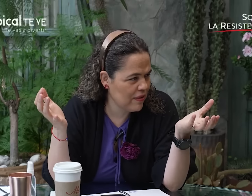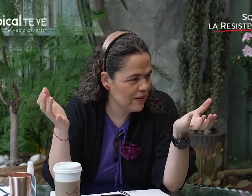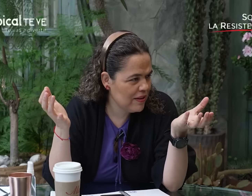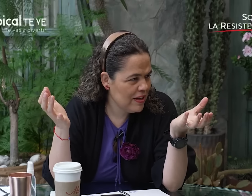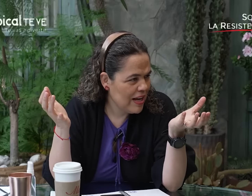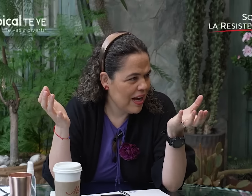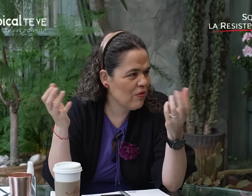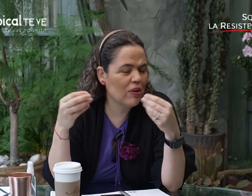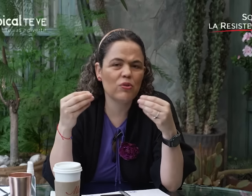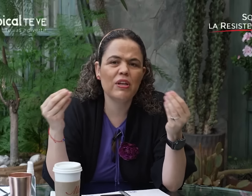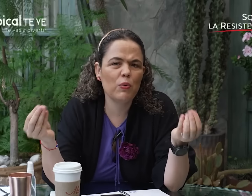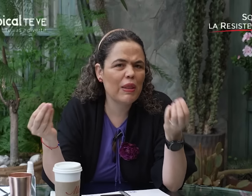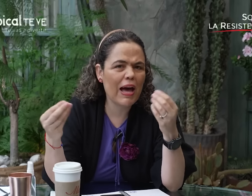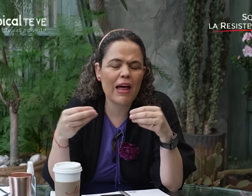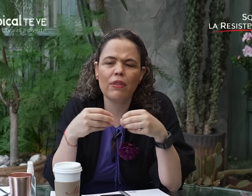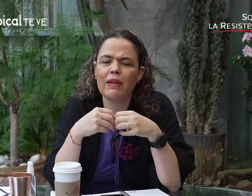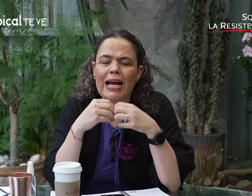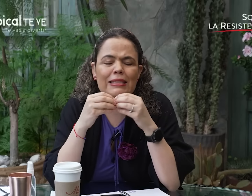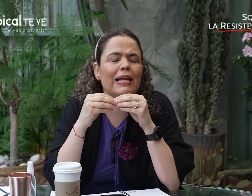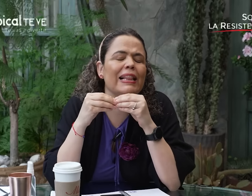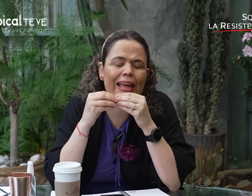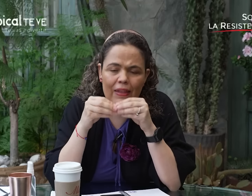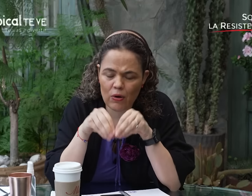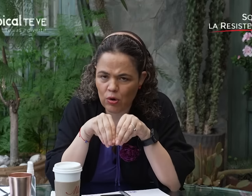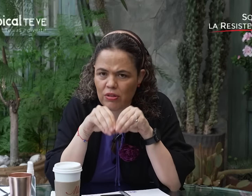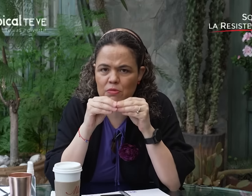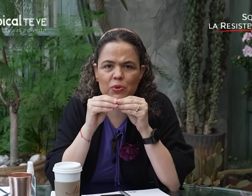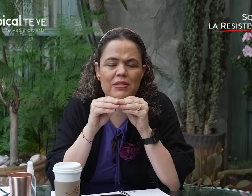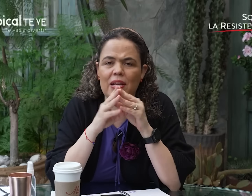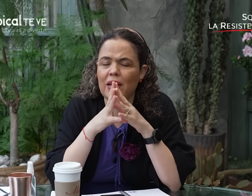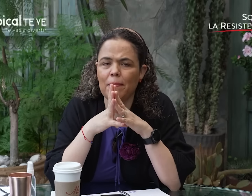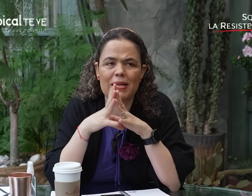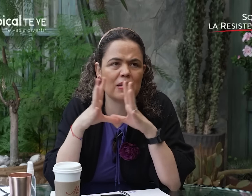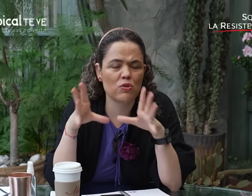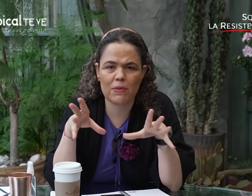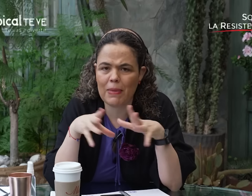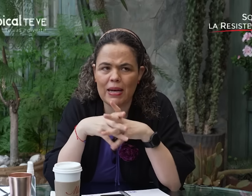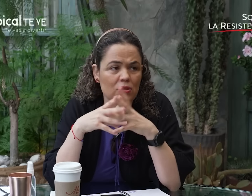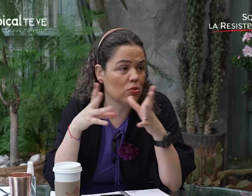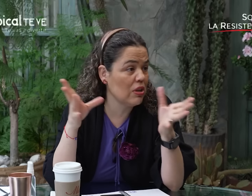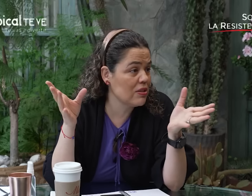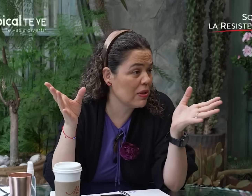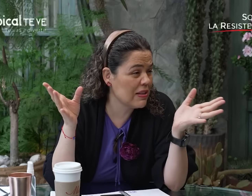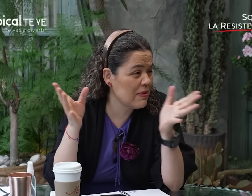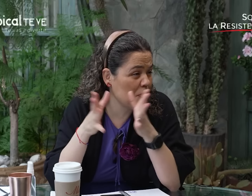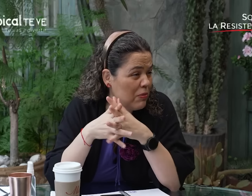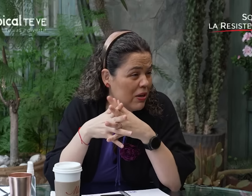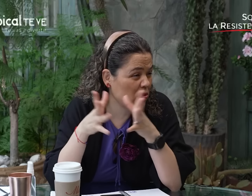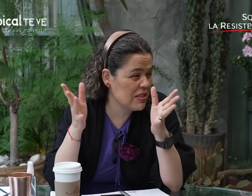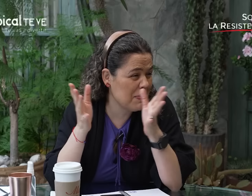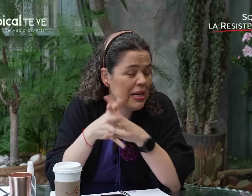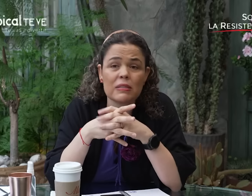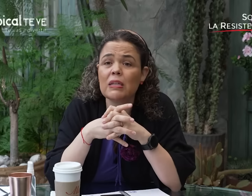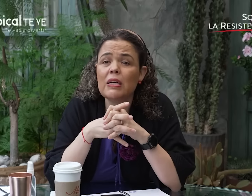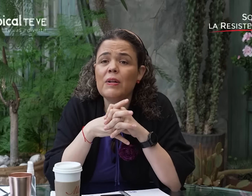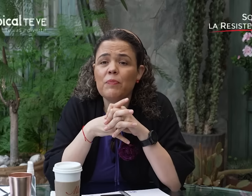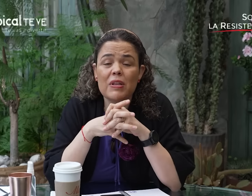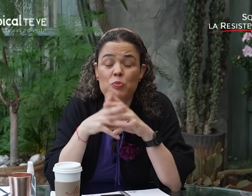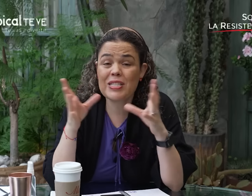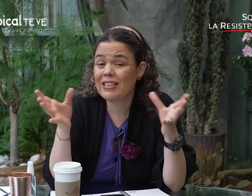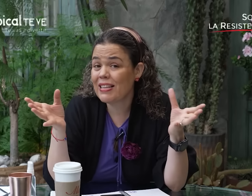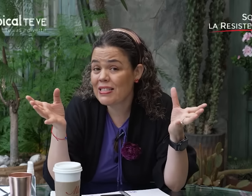continuidad. Hay una continuidad hasta el día de hoy, después de más de 2 semanas o 3. ¿Cuántas llevamos, Mario? ¿3 semanas?